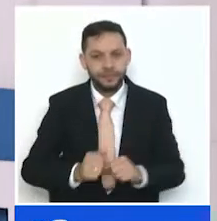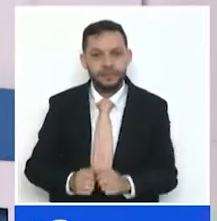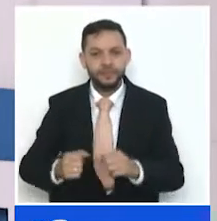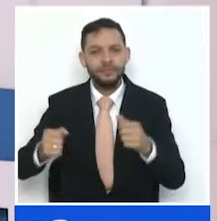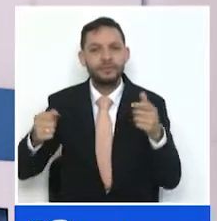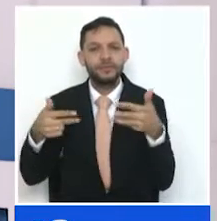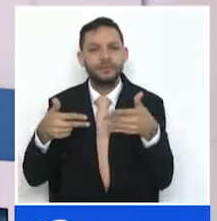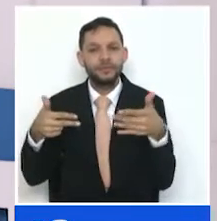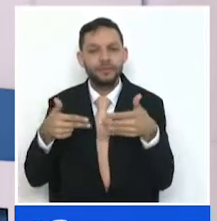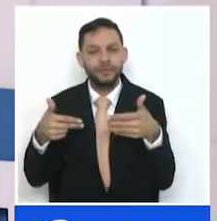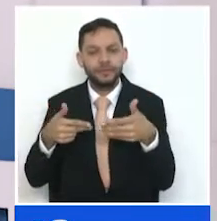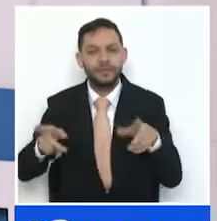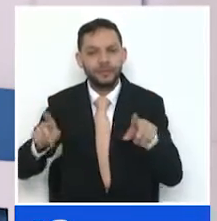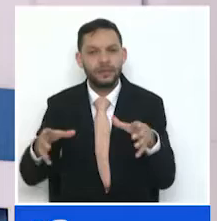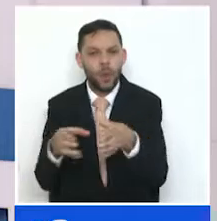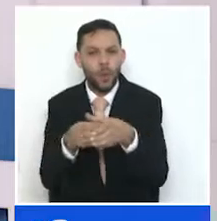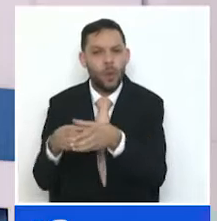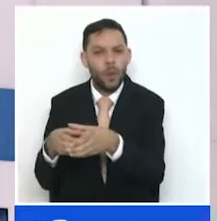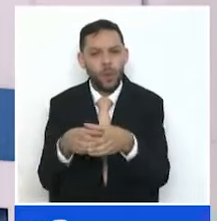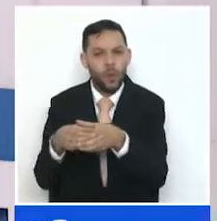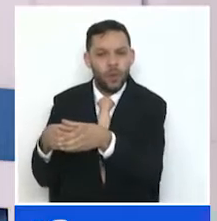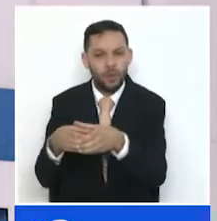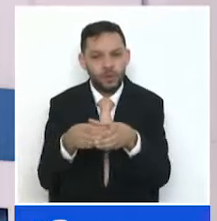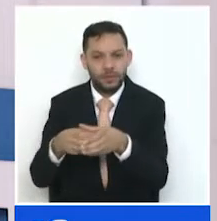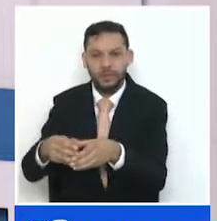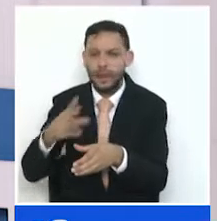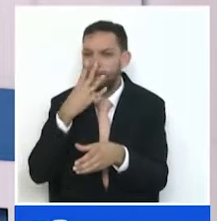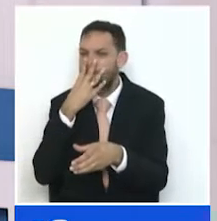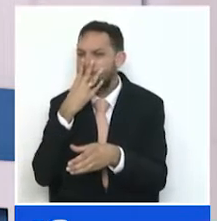de Cabal desmantelaron la banda conocida como Los Chivos.